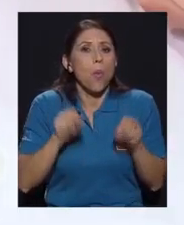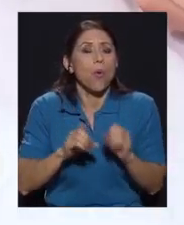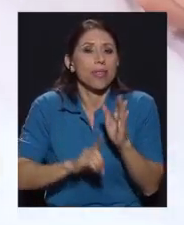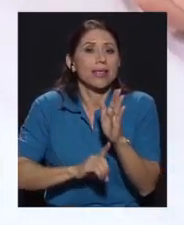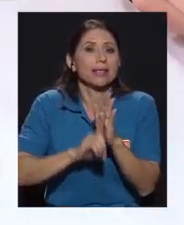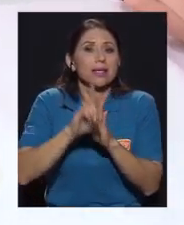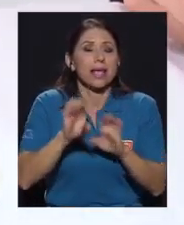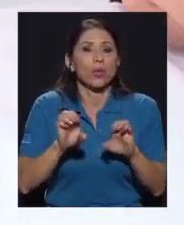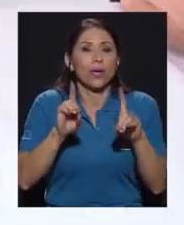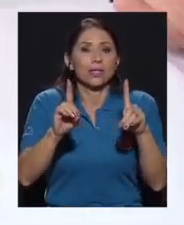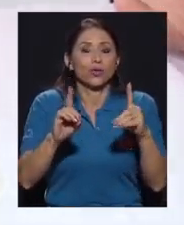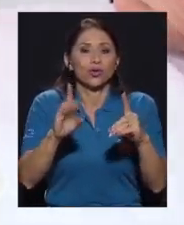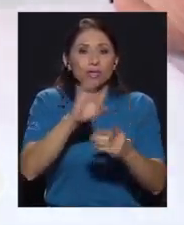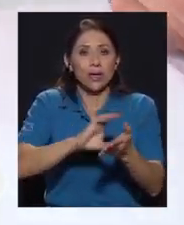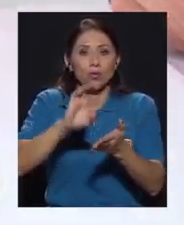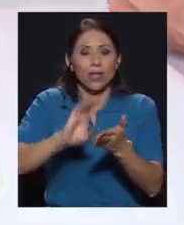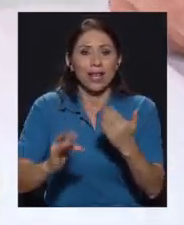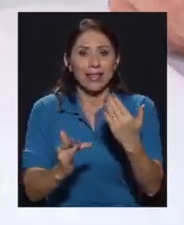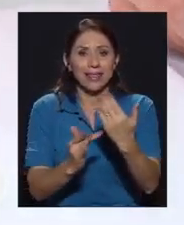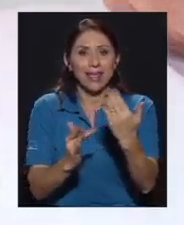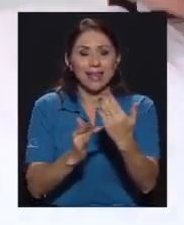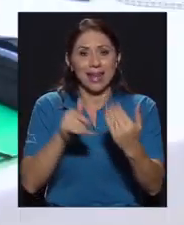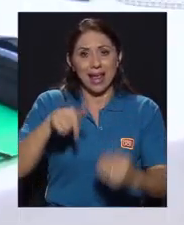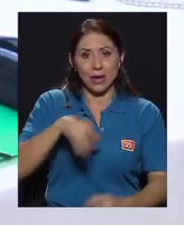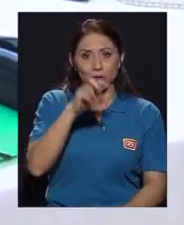educación secundaria técnica en nuestro país.